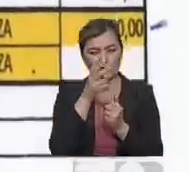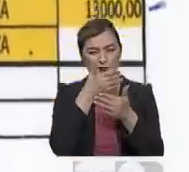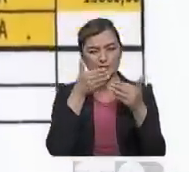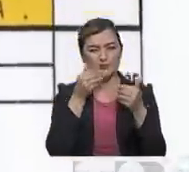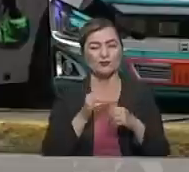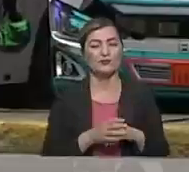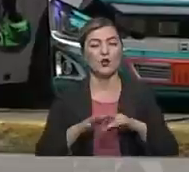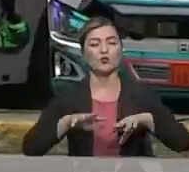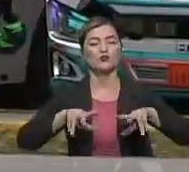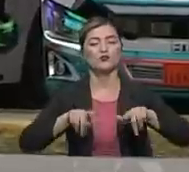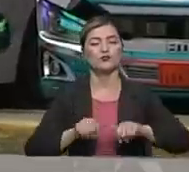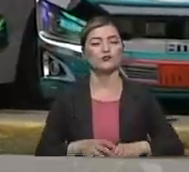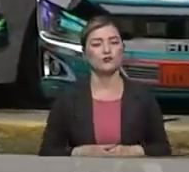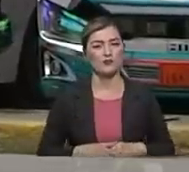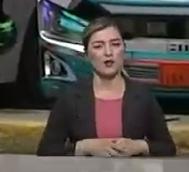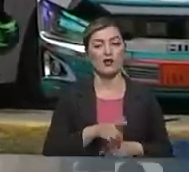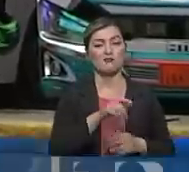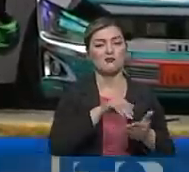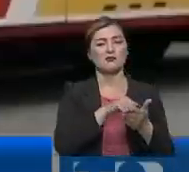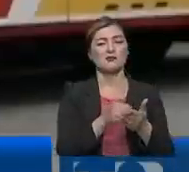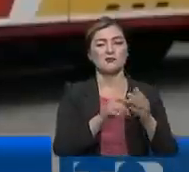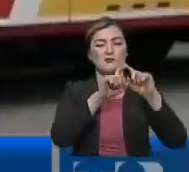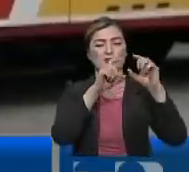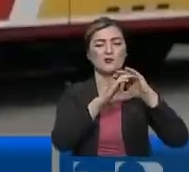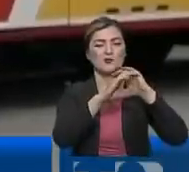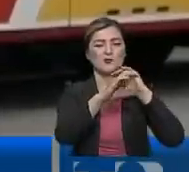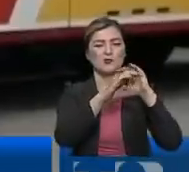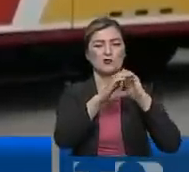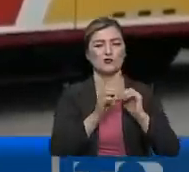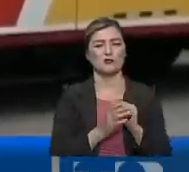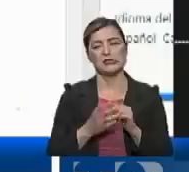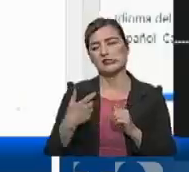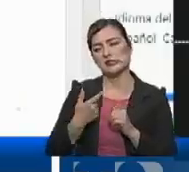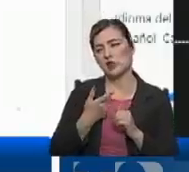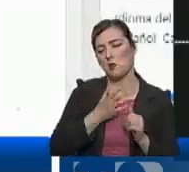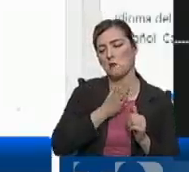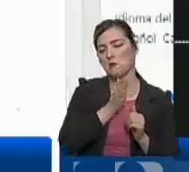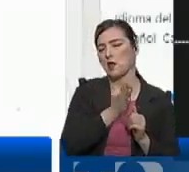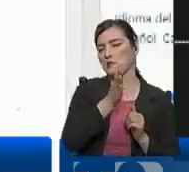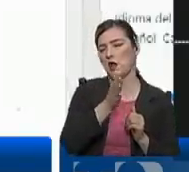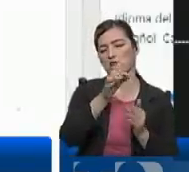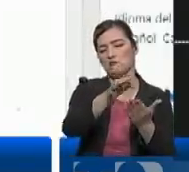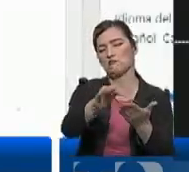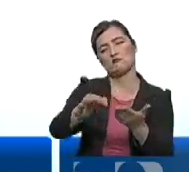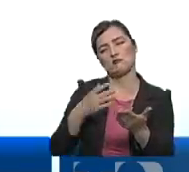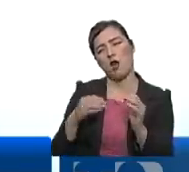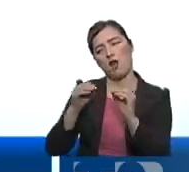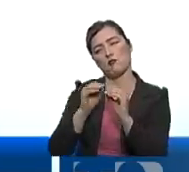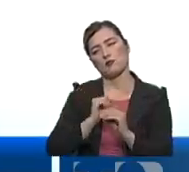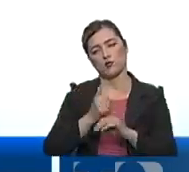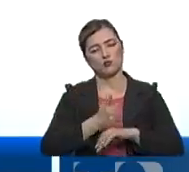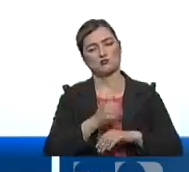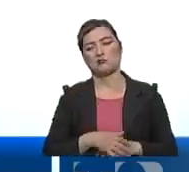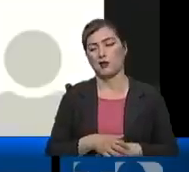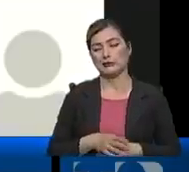de la ANT a miembros de cooperativas de transporte a cambio de más rutas y frecuencias para sus unidades de transporte. Y este